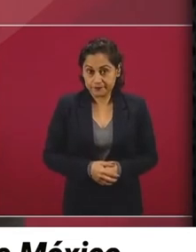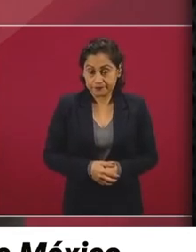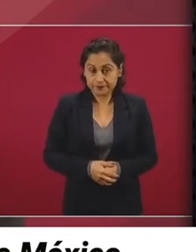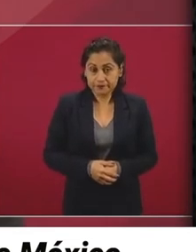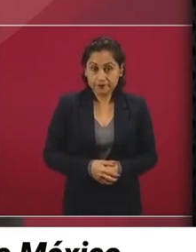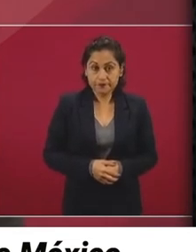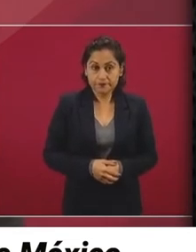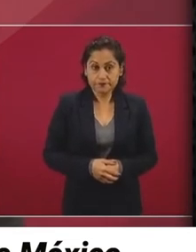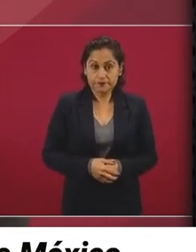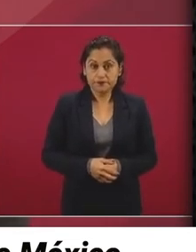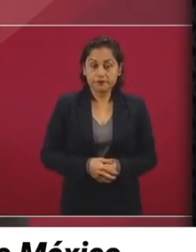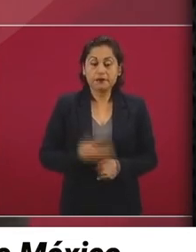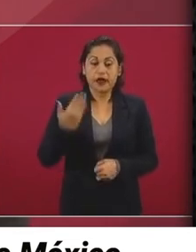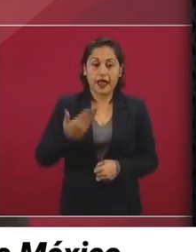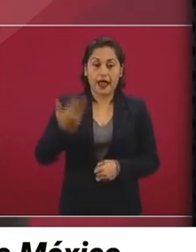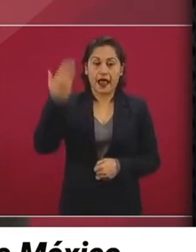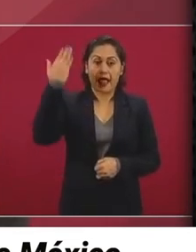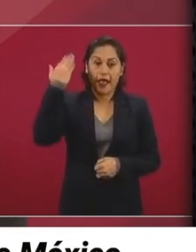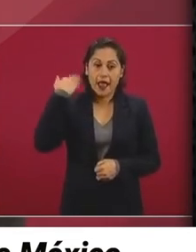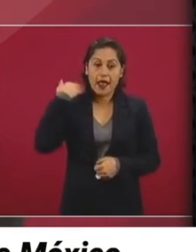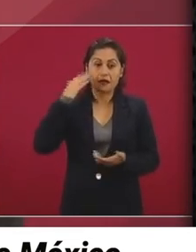si no contubernio,